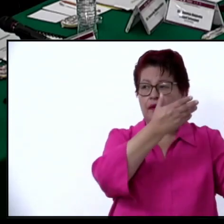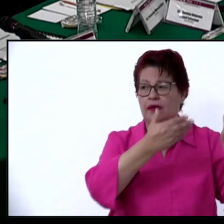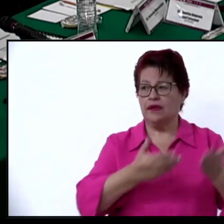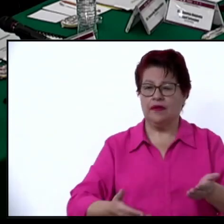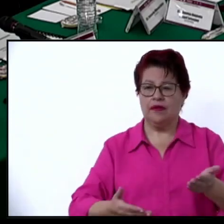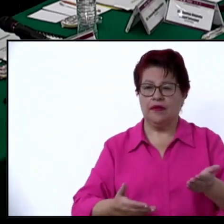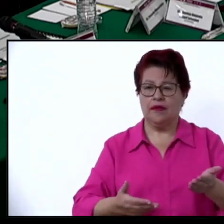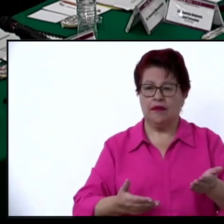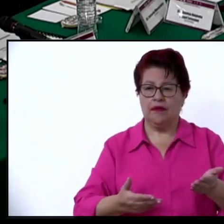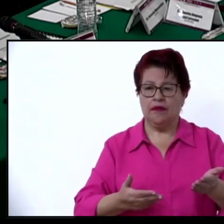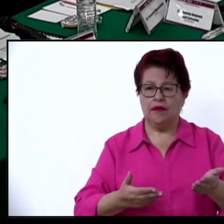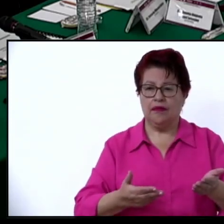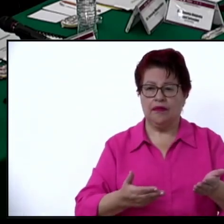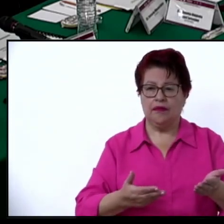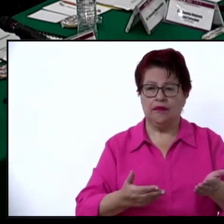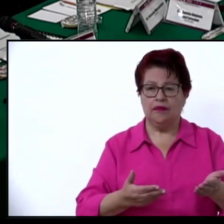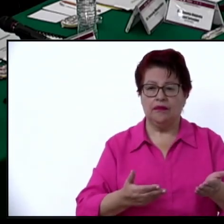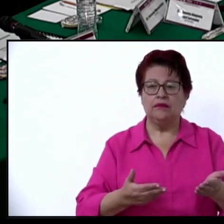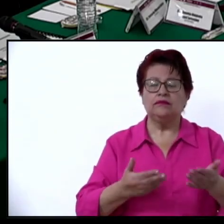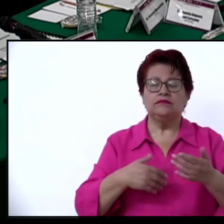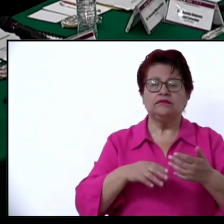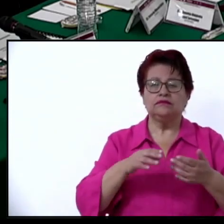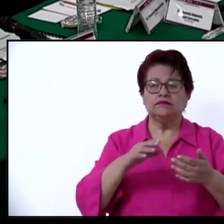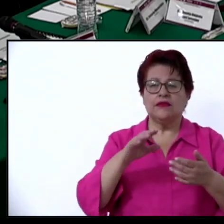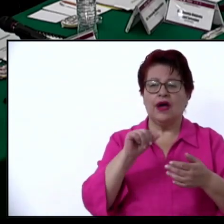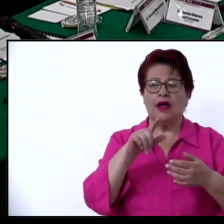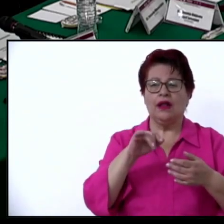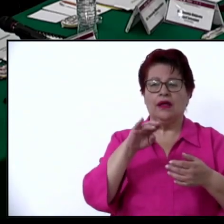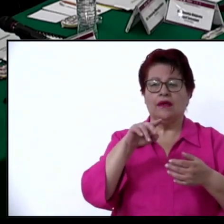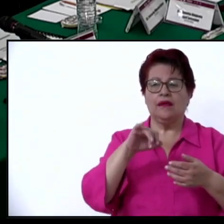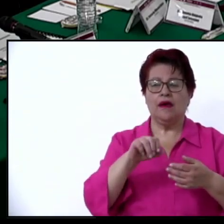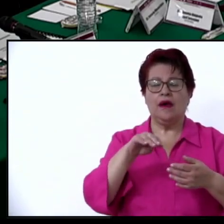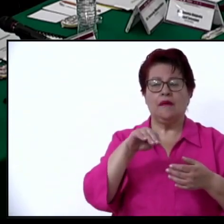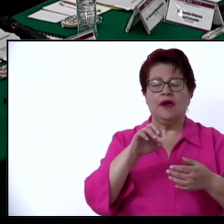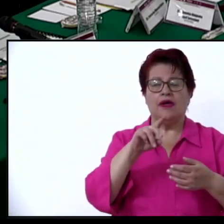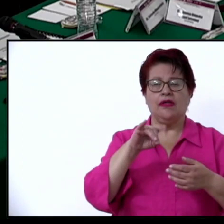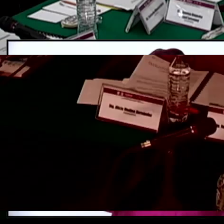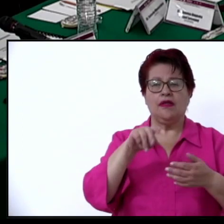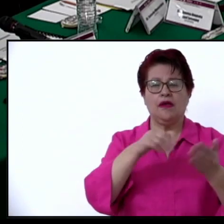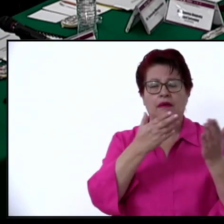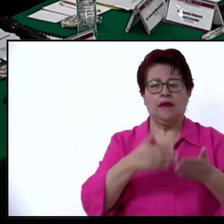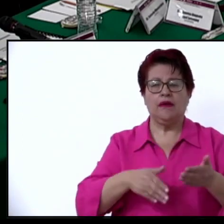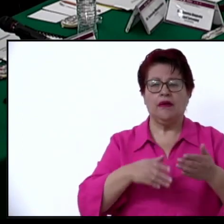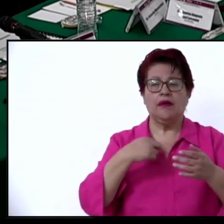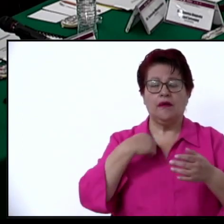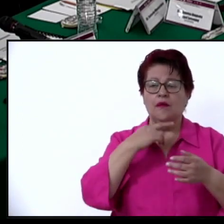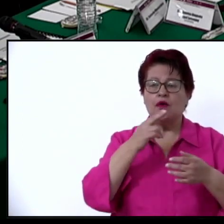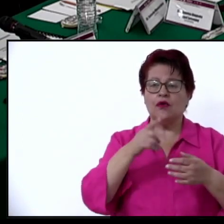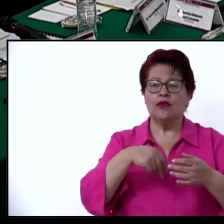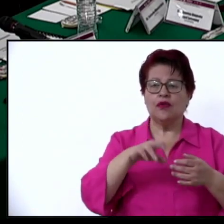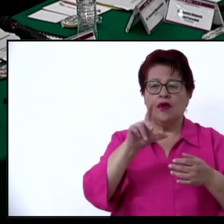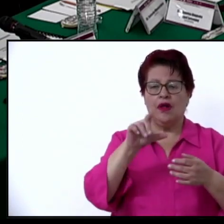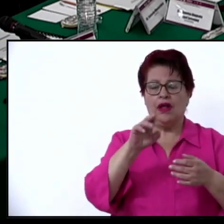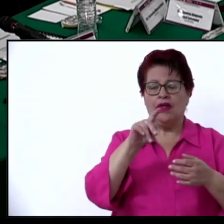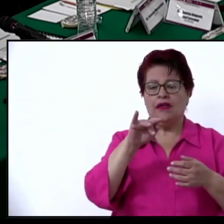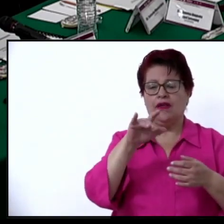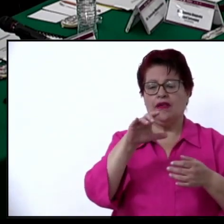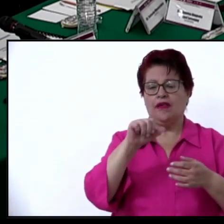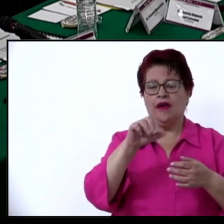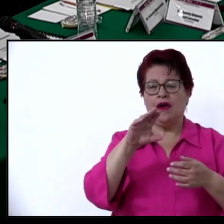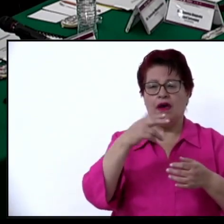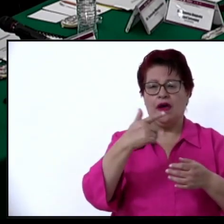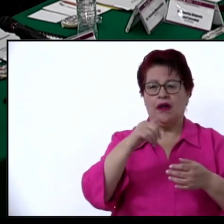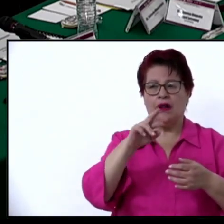Diputada Alicia Medina Hernández. Alicia Medina, presente. La de la voz, diputada Leticia Estrada